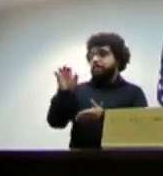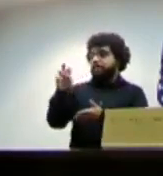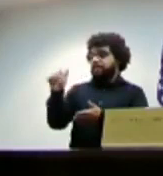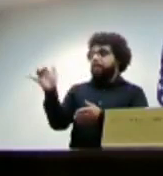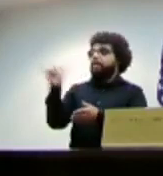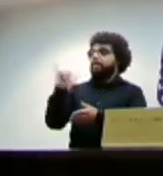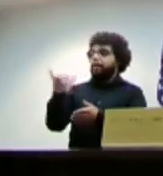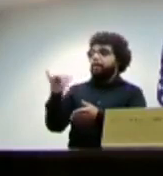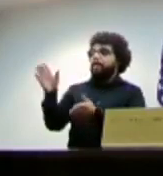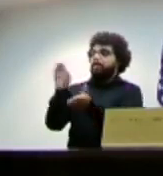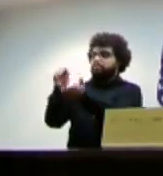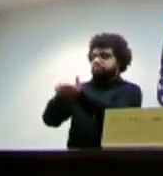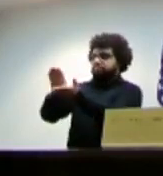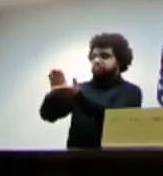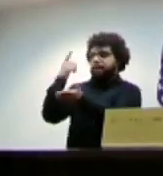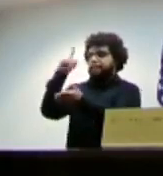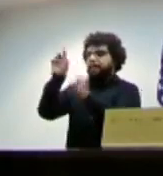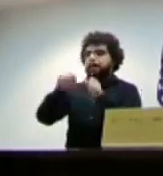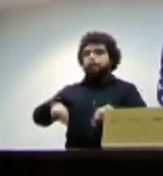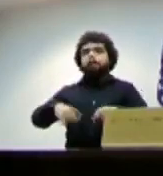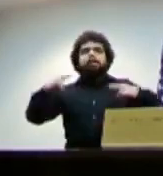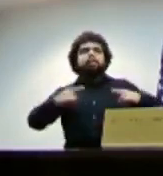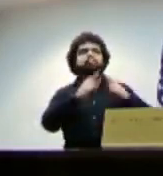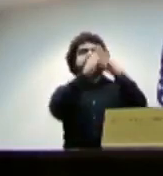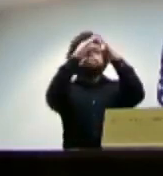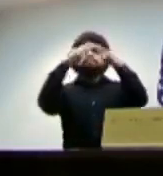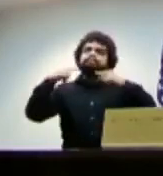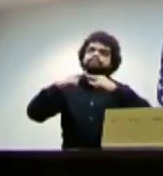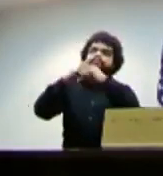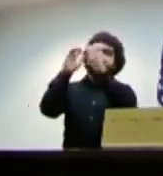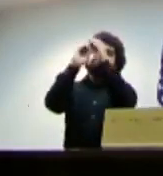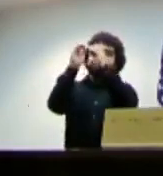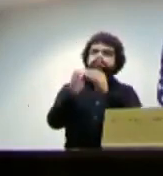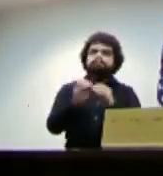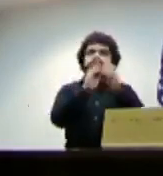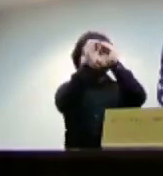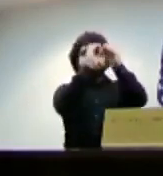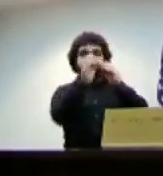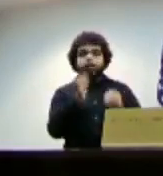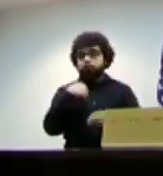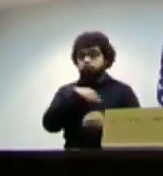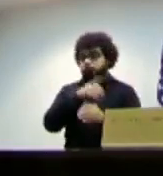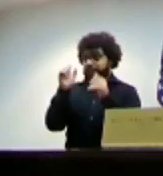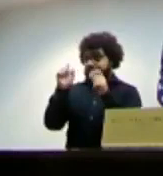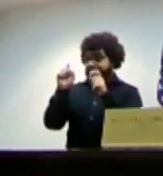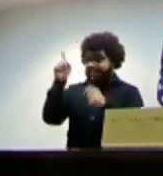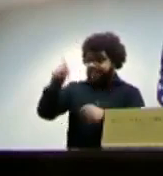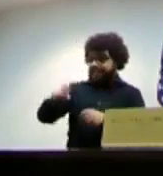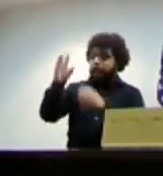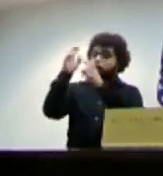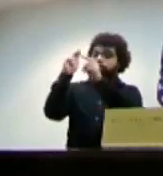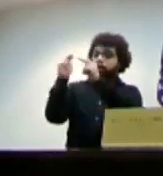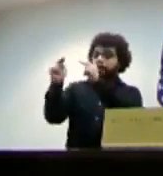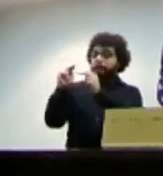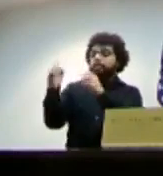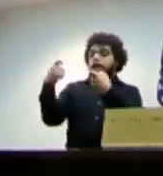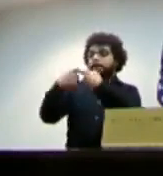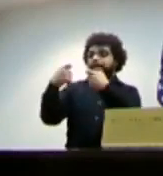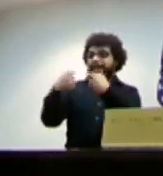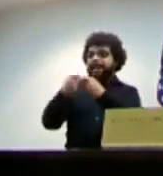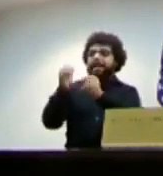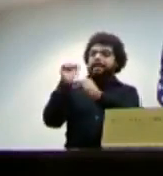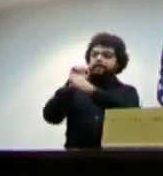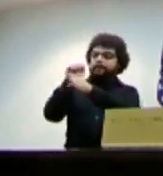reemplazar las peaking units por FEMA, ¿verdad? Eso tenemos que trabajarlo con el negociado de energía y nos gustaría tener unidades nuevas. Exacto. Claro que